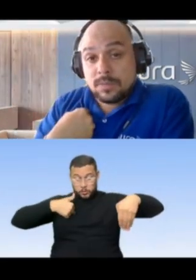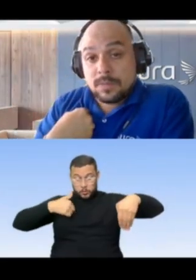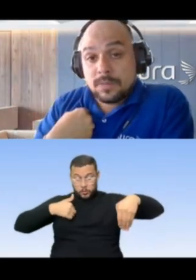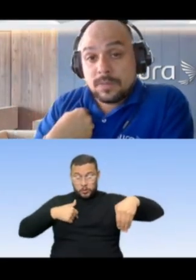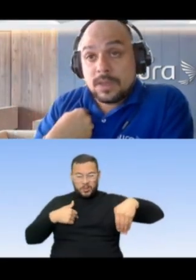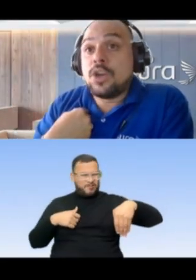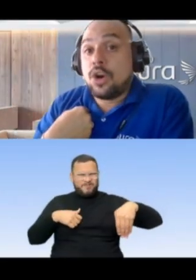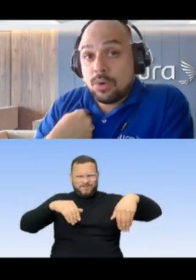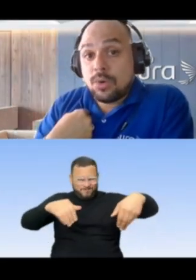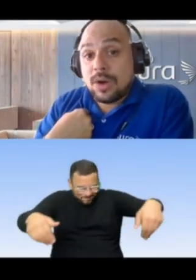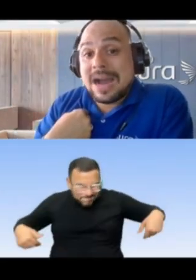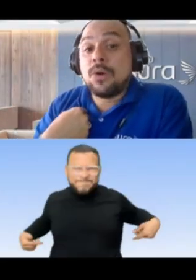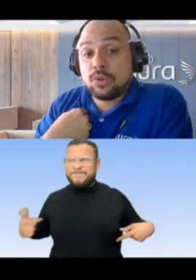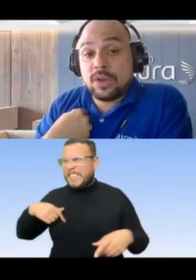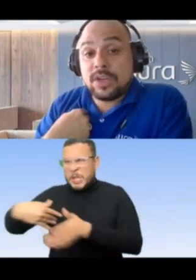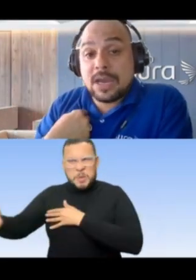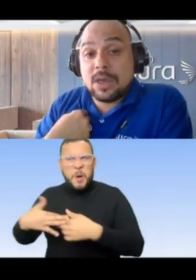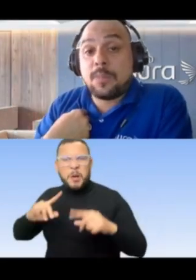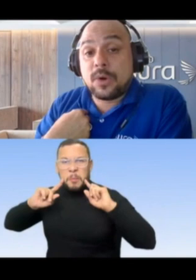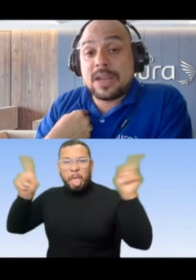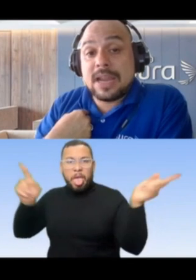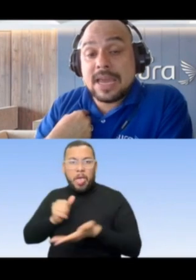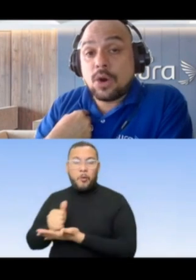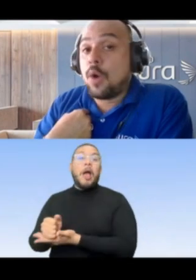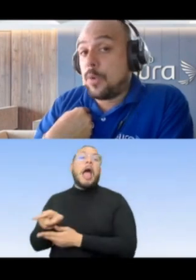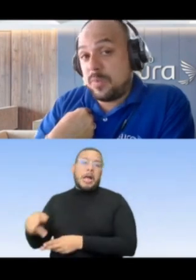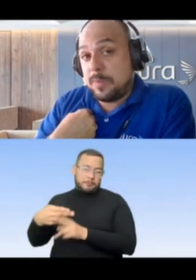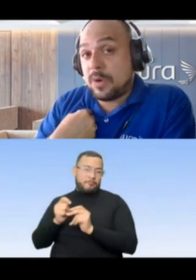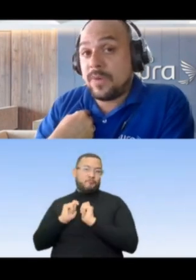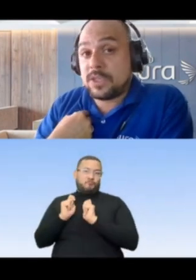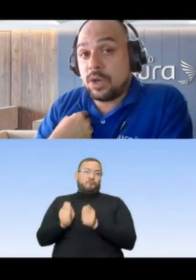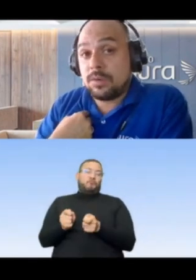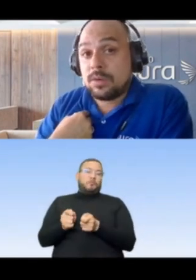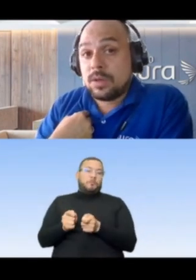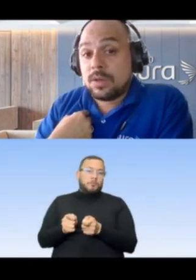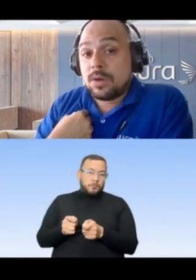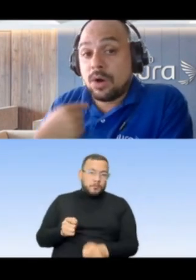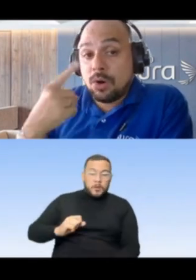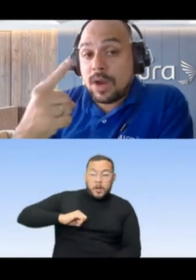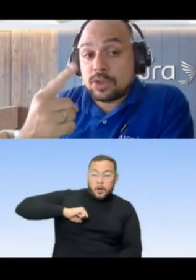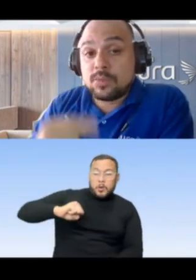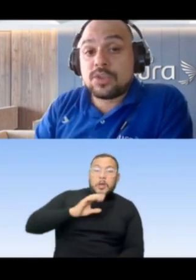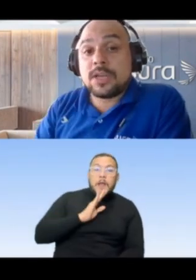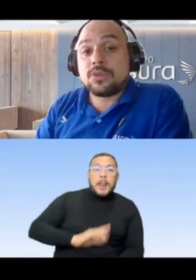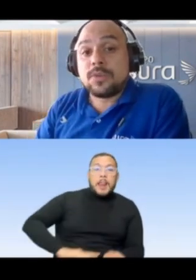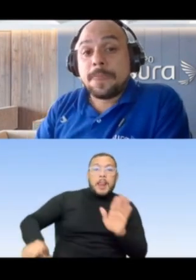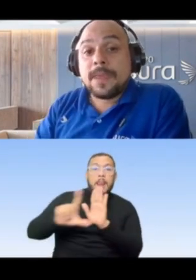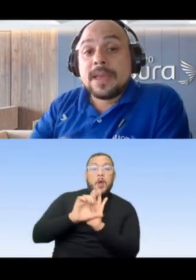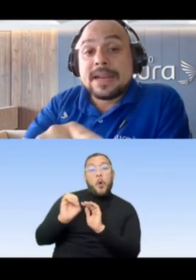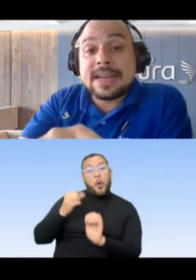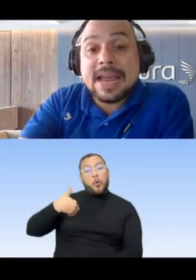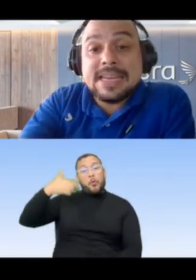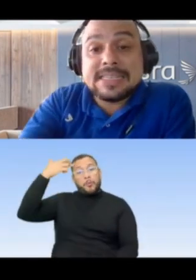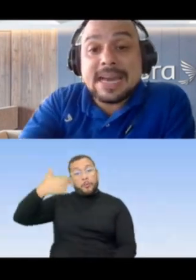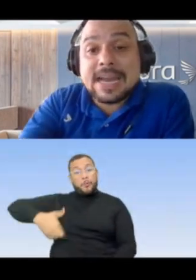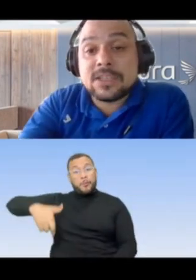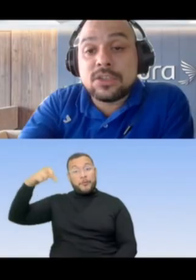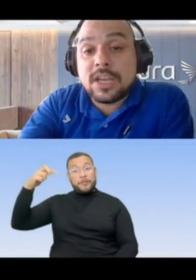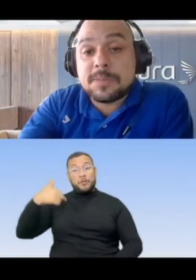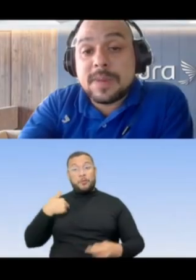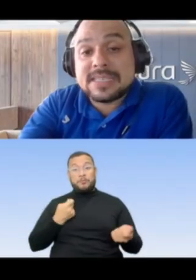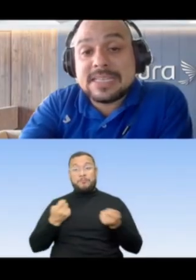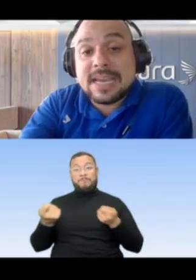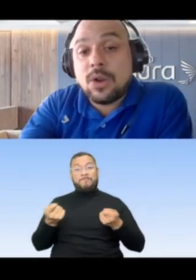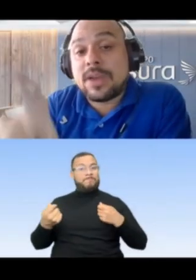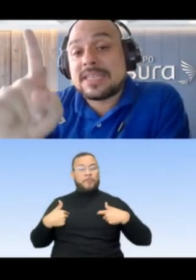entrenado. Y ojo, autorizado por la ley o por mi profesión. Ojo a eso, muchachos.